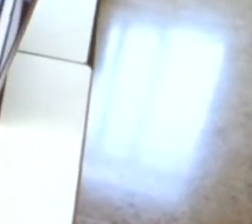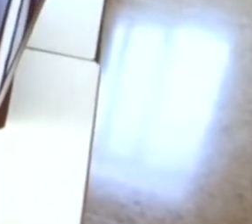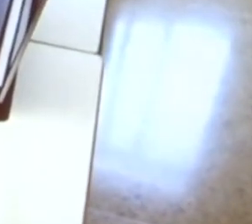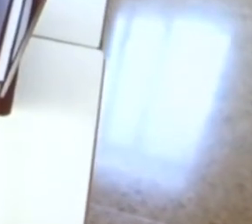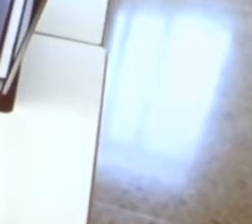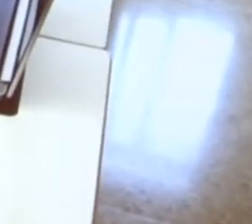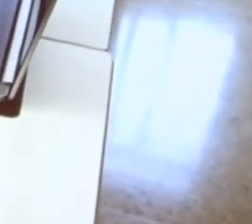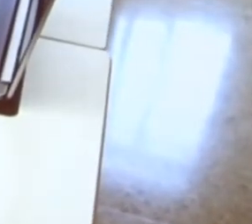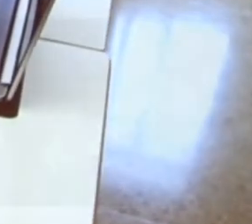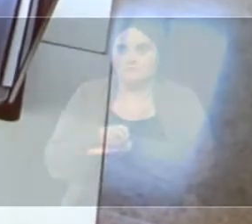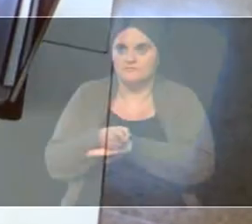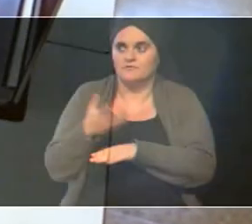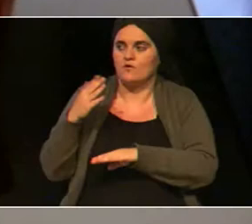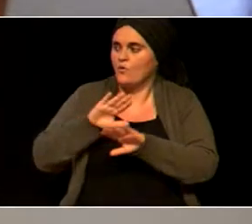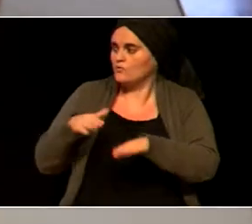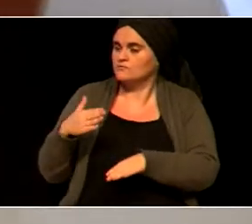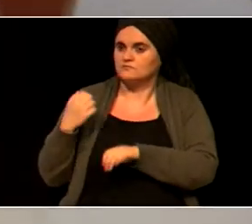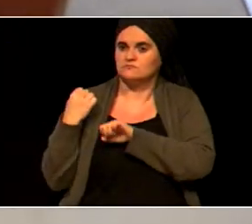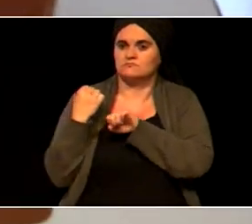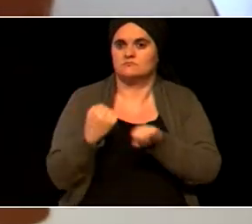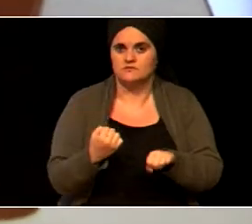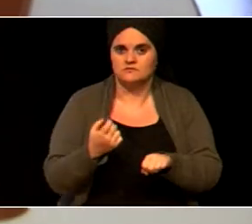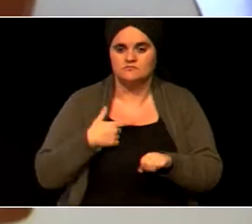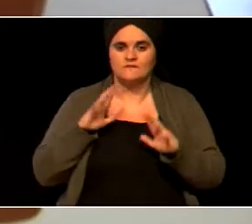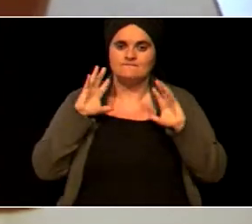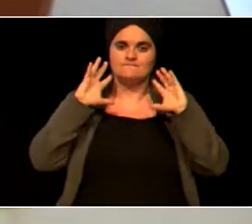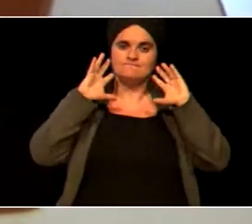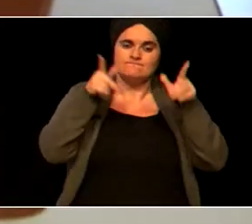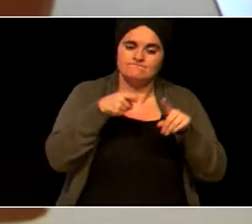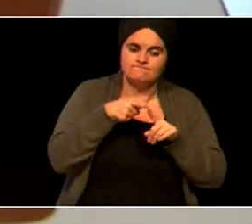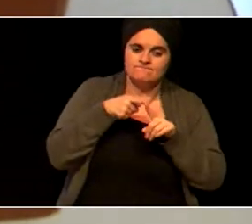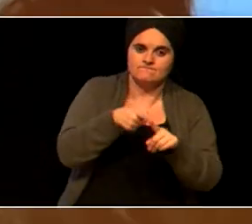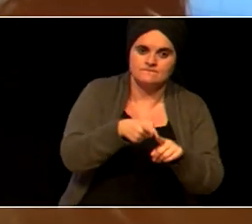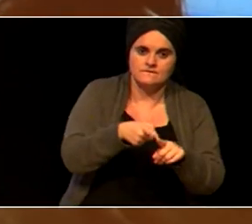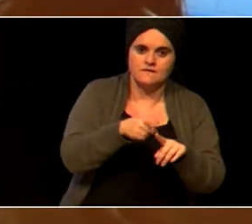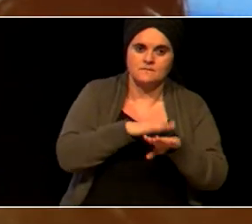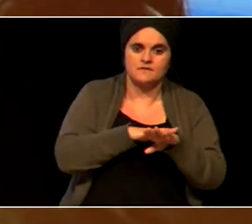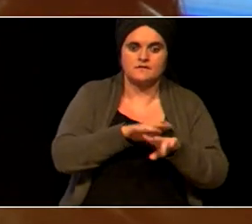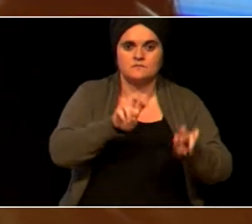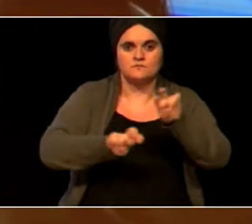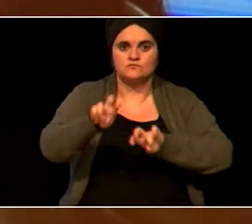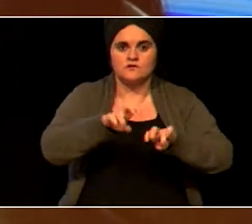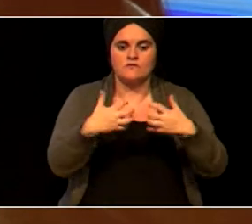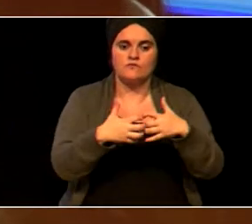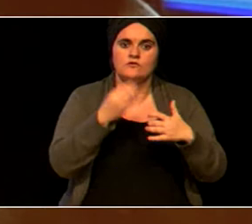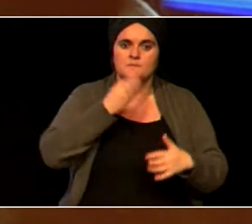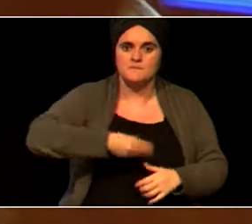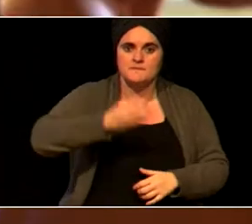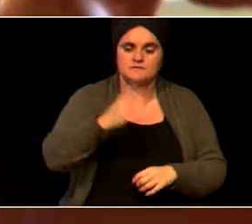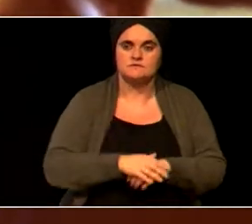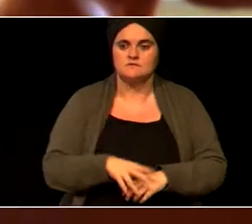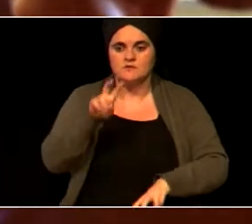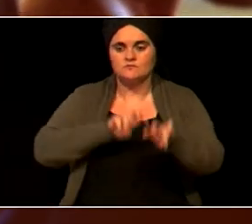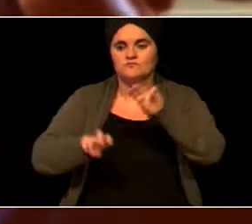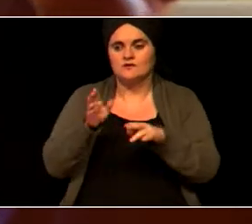hace unos años, en los últimos años, nuestro esfuerzo va dirigido a buscar una mayor funcionalidad, la búsqueda de